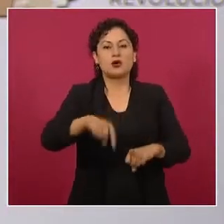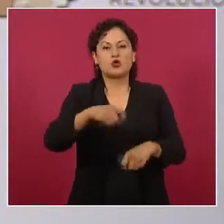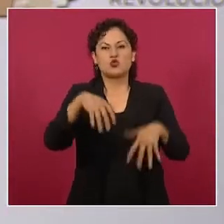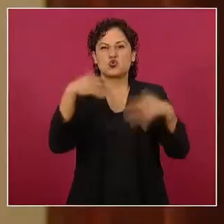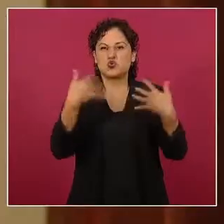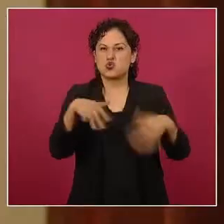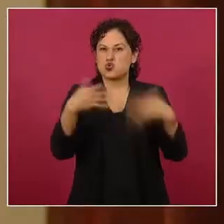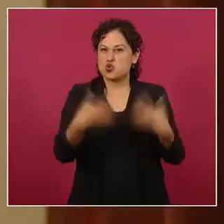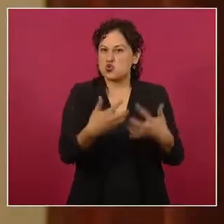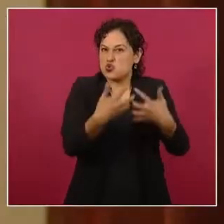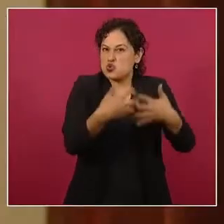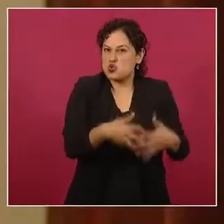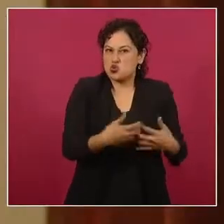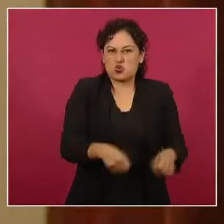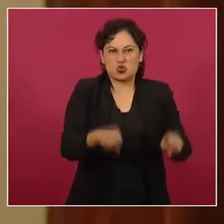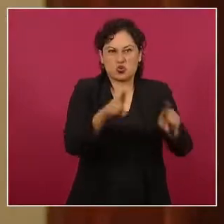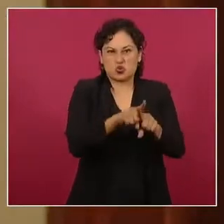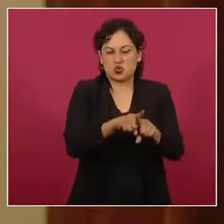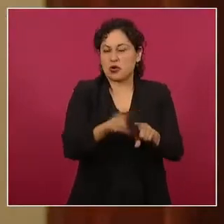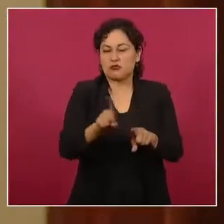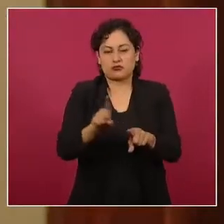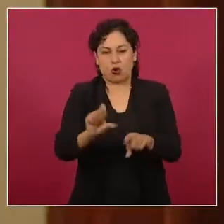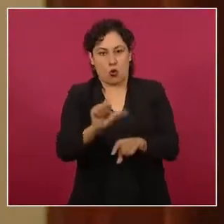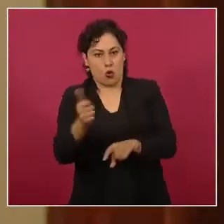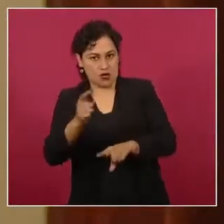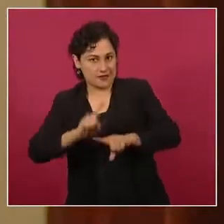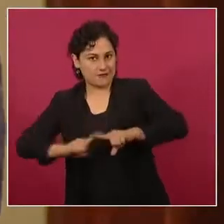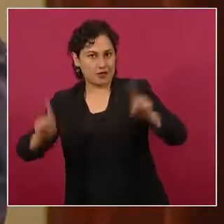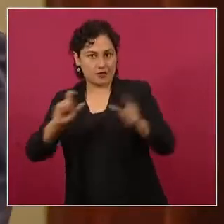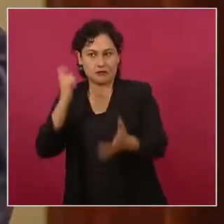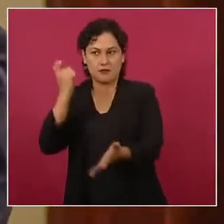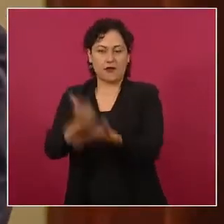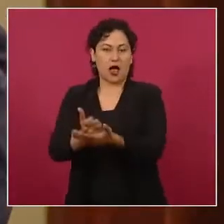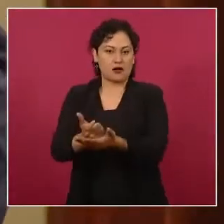Hoy lo hemos logrado, pero lo más importante